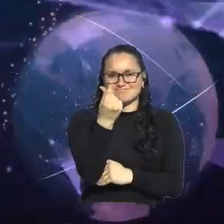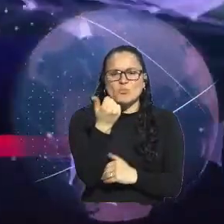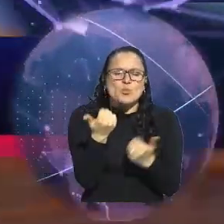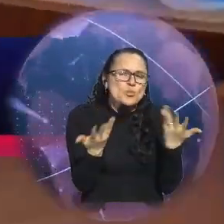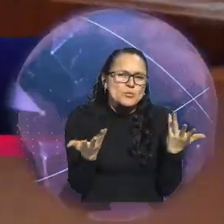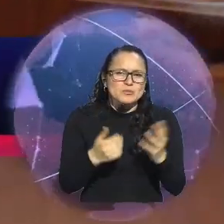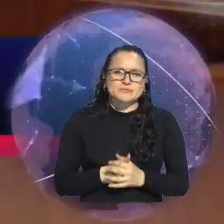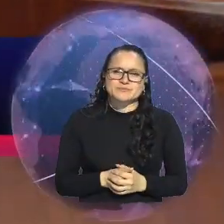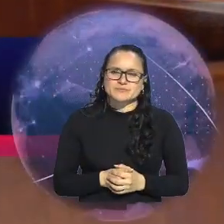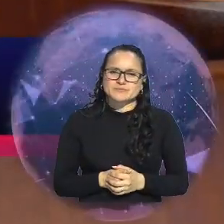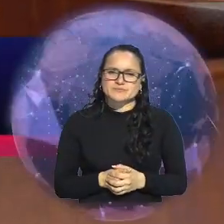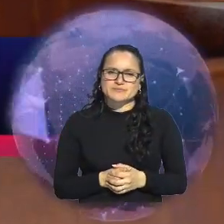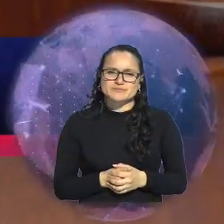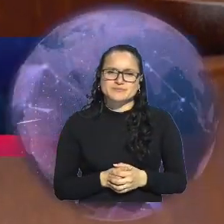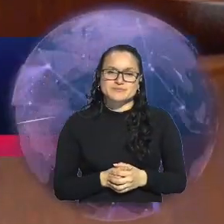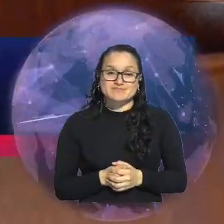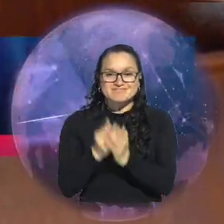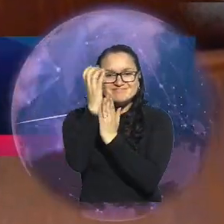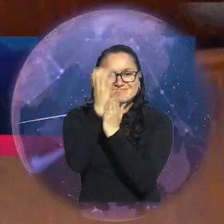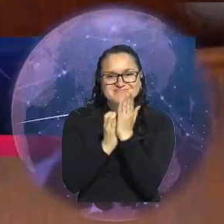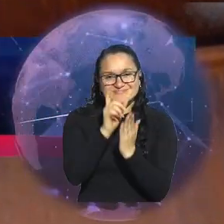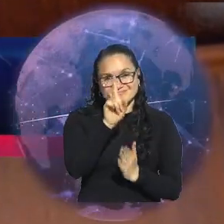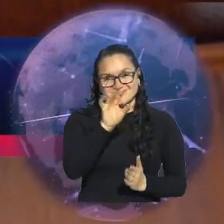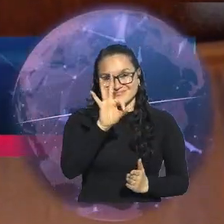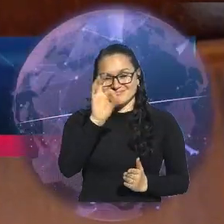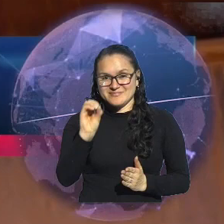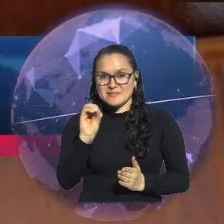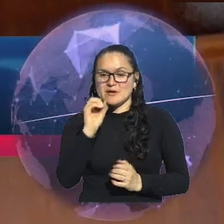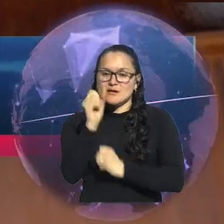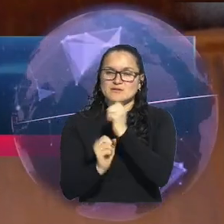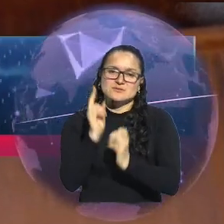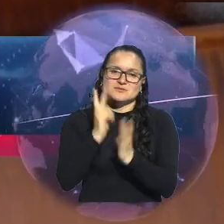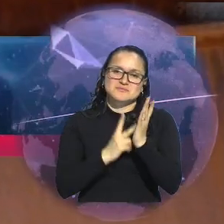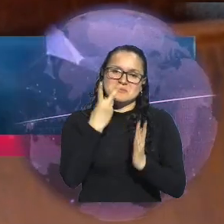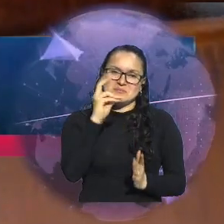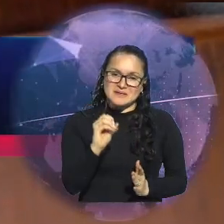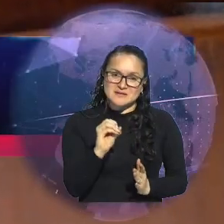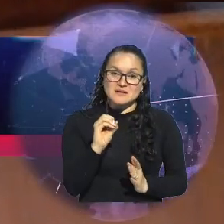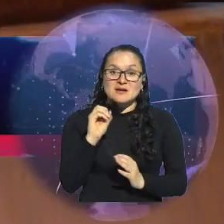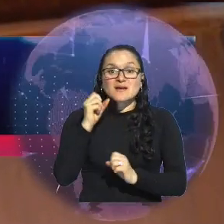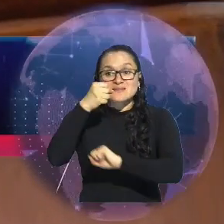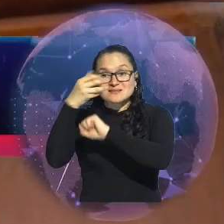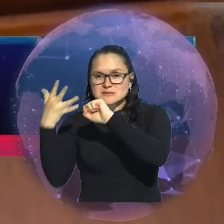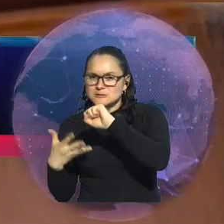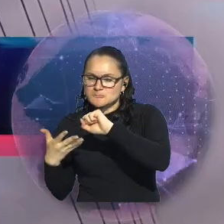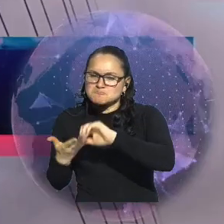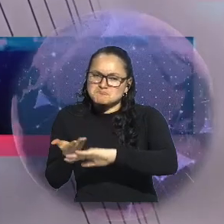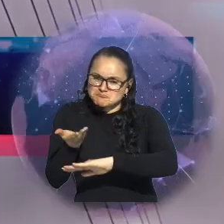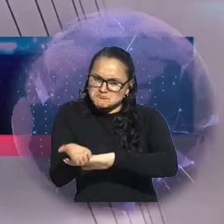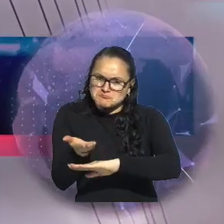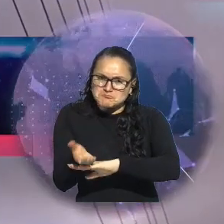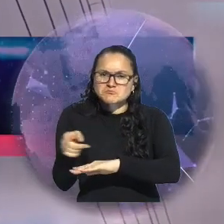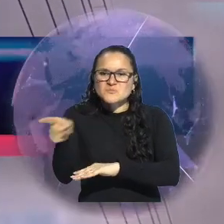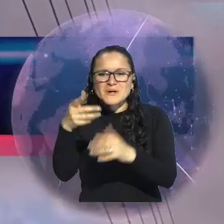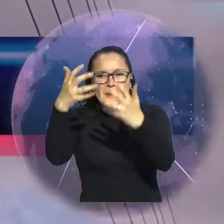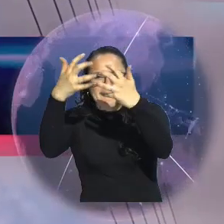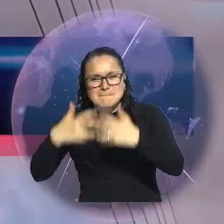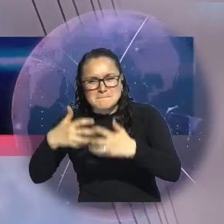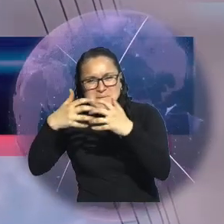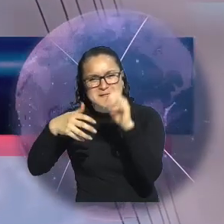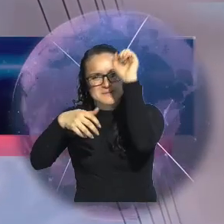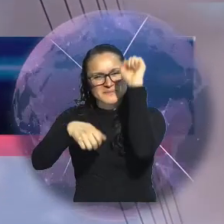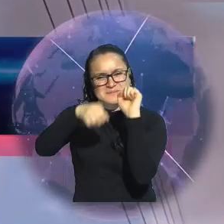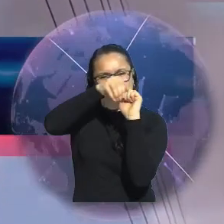mediante la circular 130 de 2020 láseres se recomendó a todos los proveedores de redes y servicios de